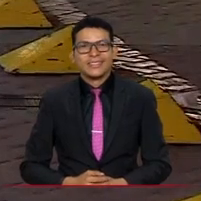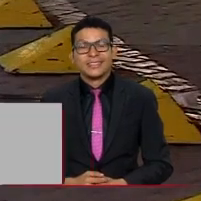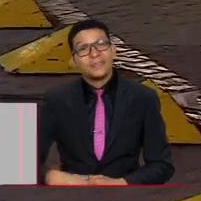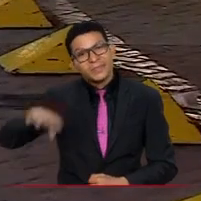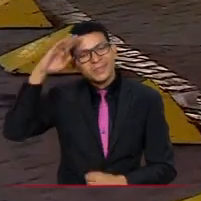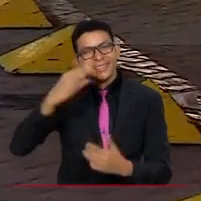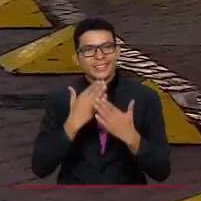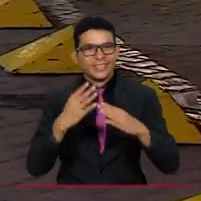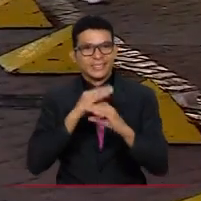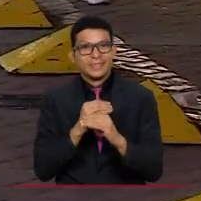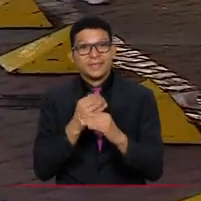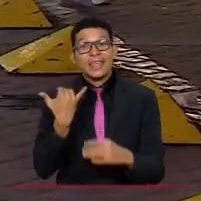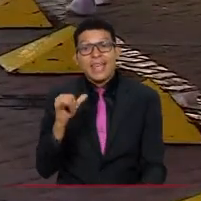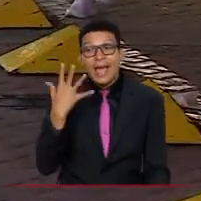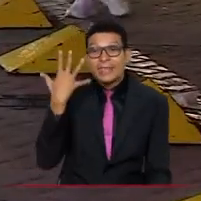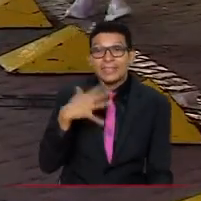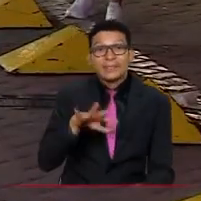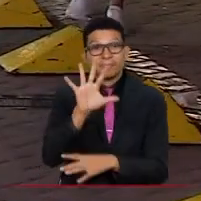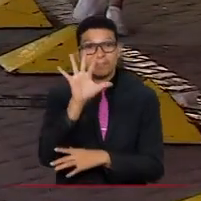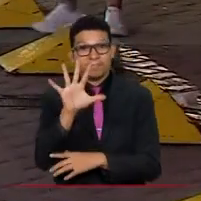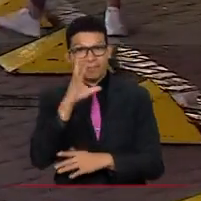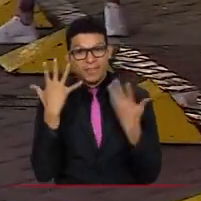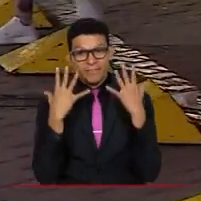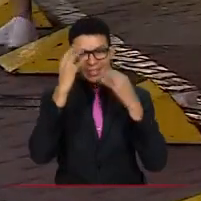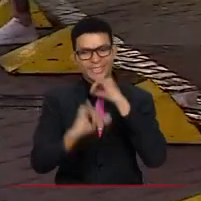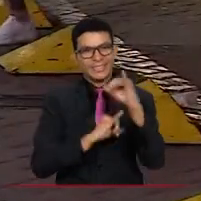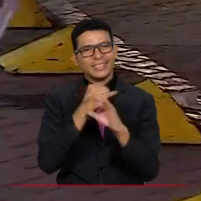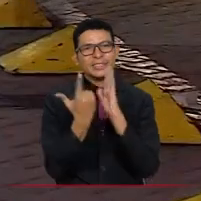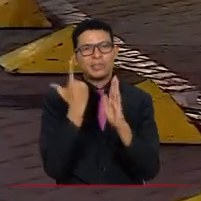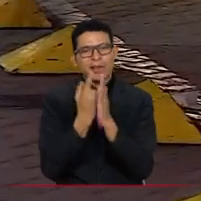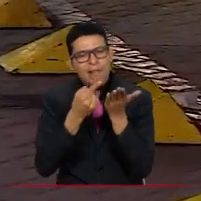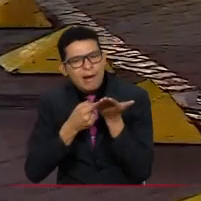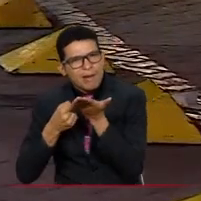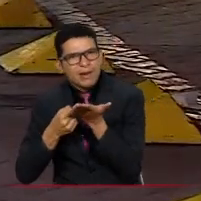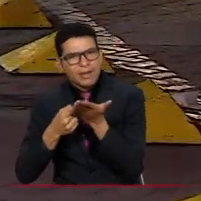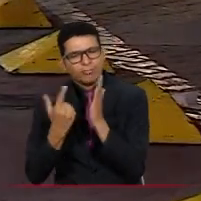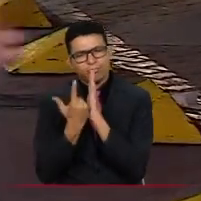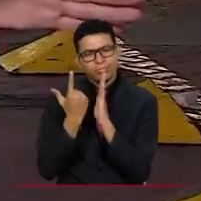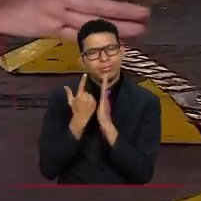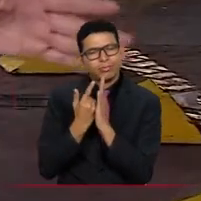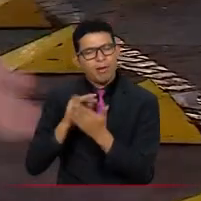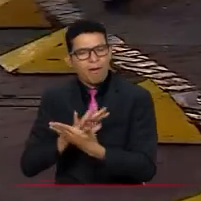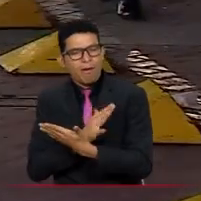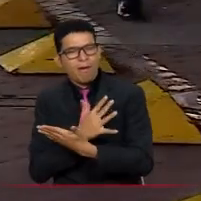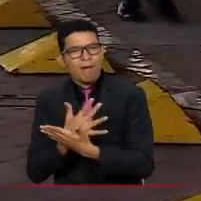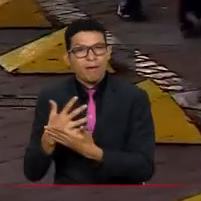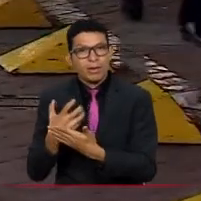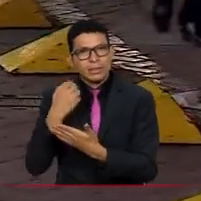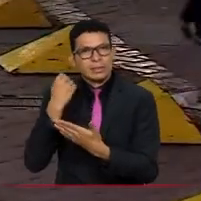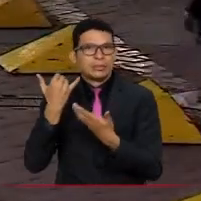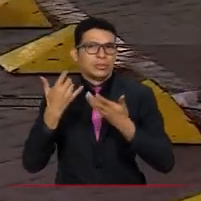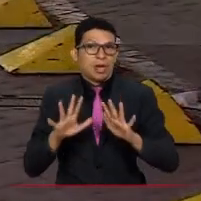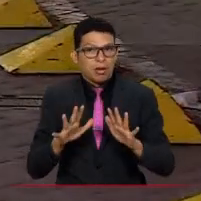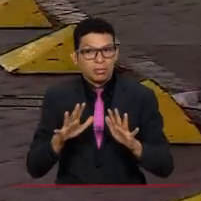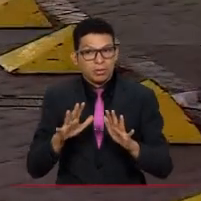Hola, buenas noches. Llegamos al quinto día de la Feria Internacional del Libro y un conversatorio, literatura y boleros, y quedó prácticamente cerrada la discusión sobre